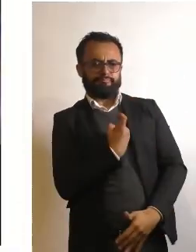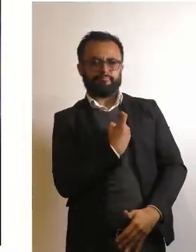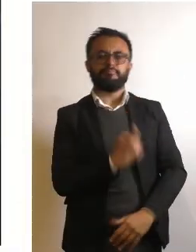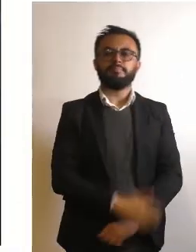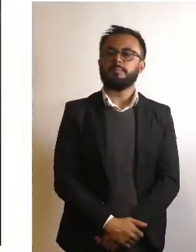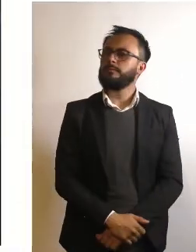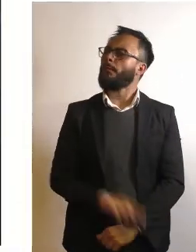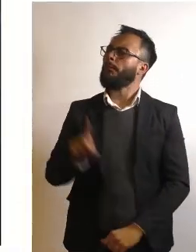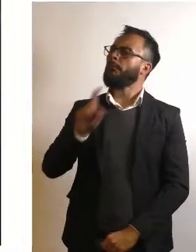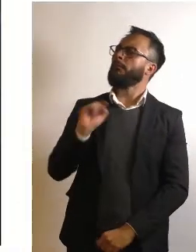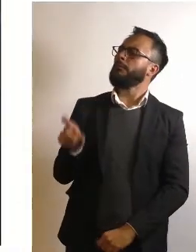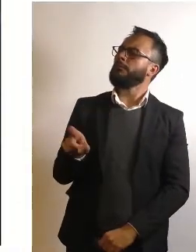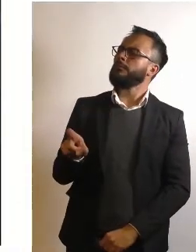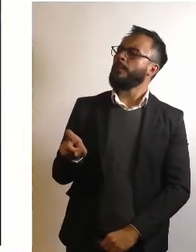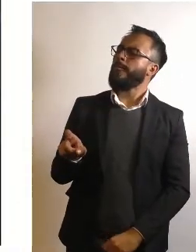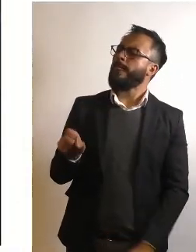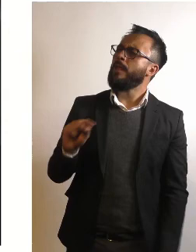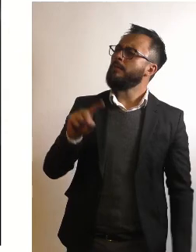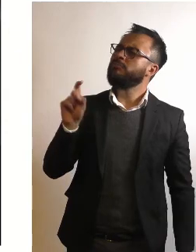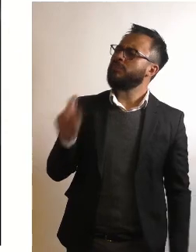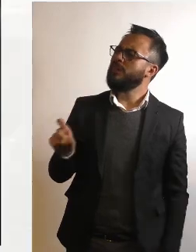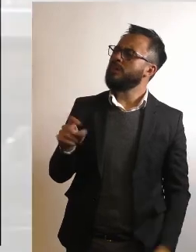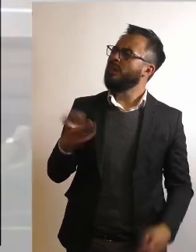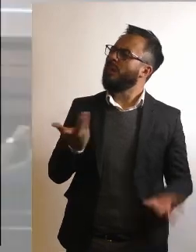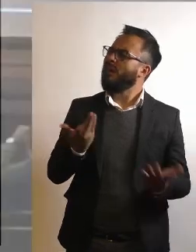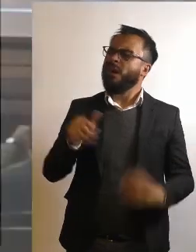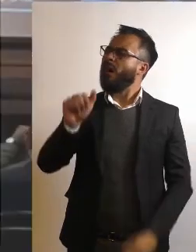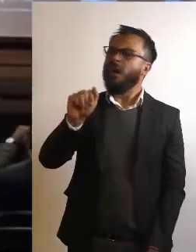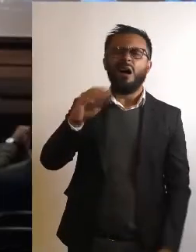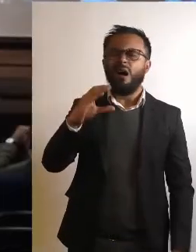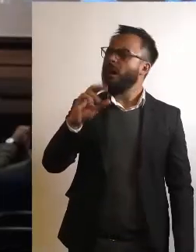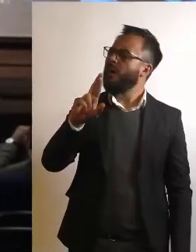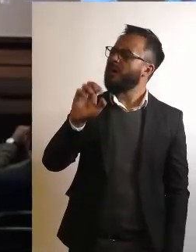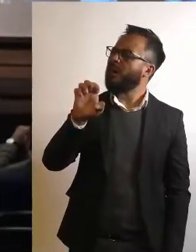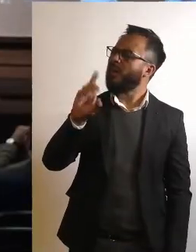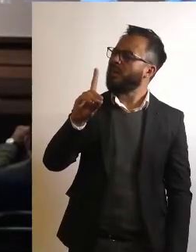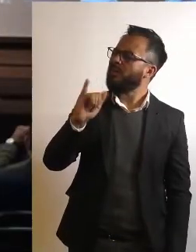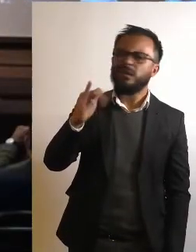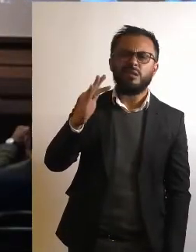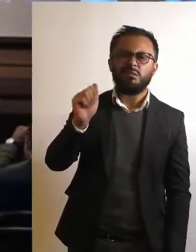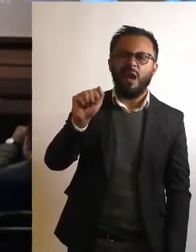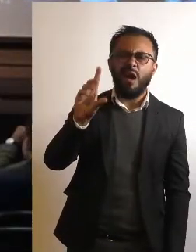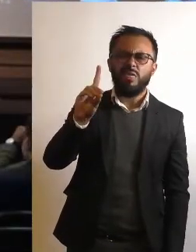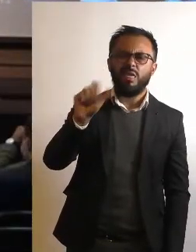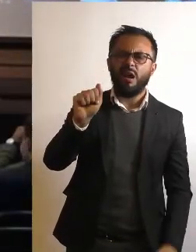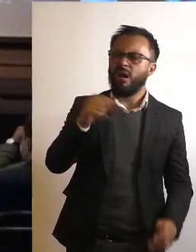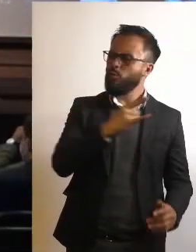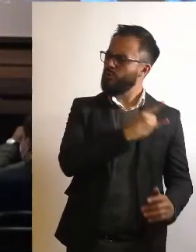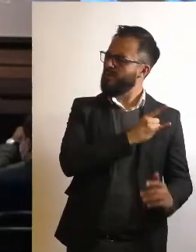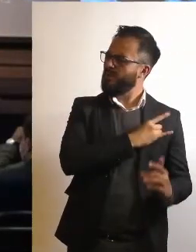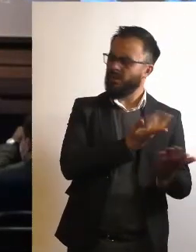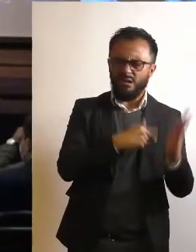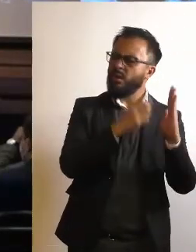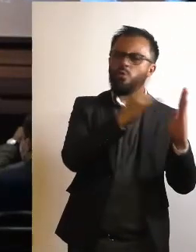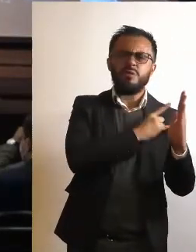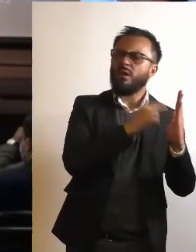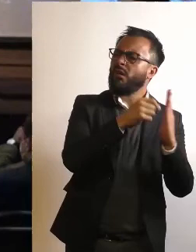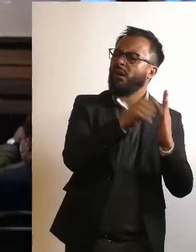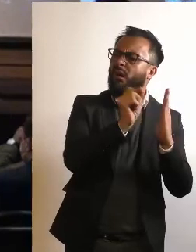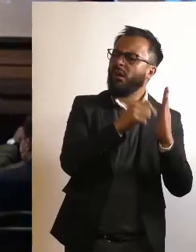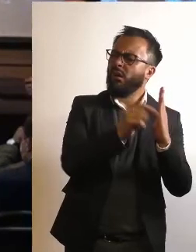¿Qué significa que la universidad esté atenta? Invitamos a Jesús Pulido, coordinador de planeación, a responder esta